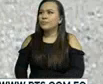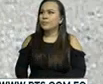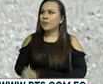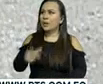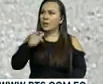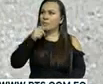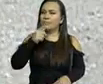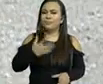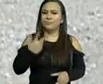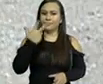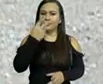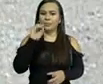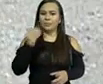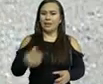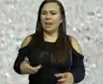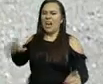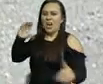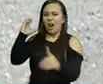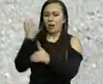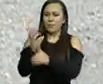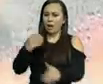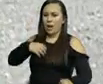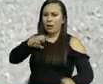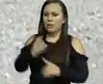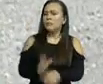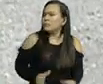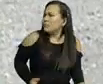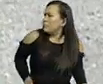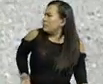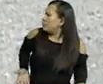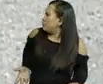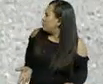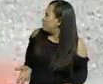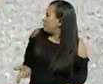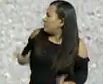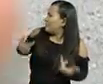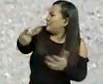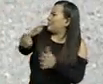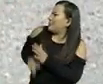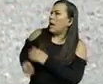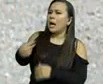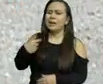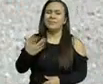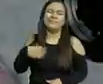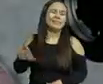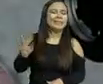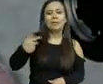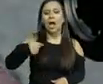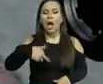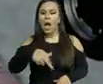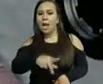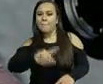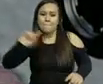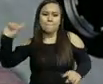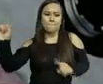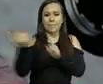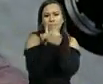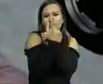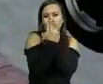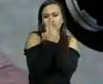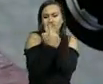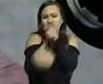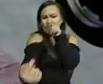se fui a que vienen las tres chicas a reclamables y ella camina hacia el expreso y no las dejan subir hacia el expreso se le pare enfrente y